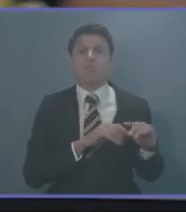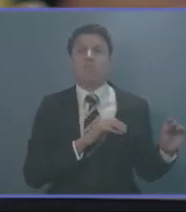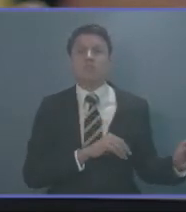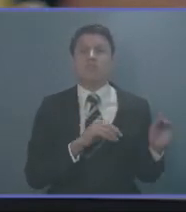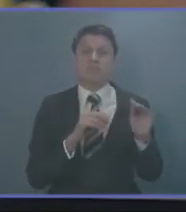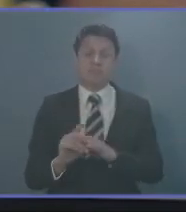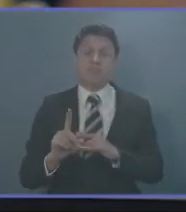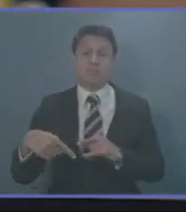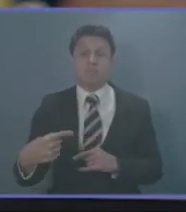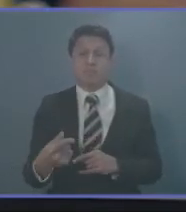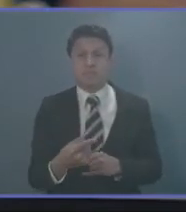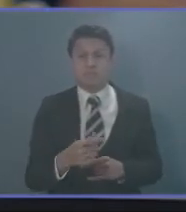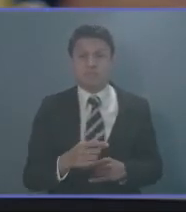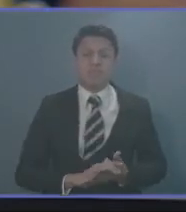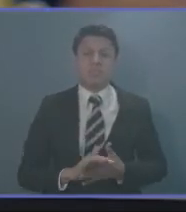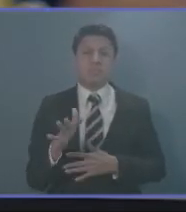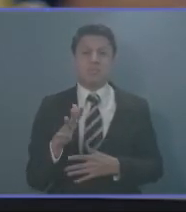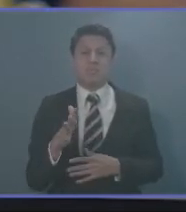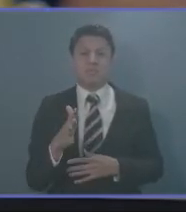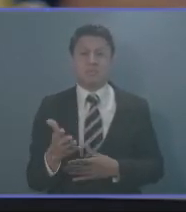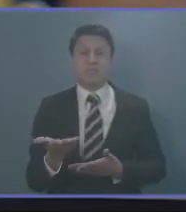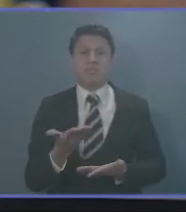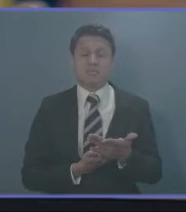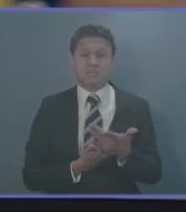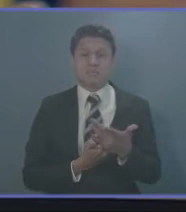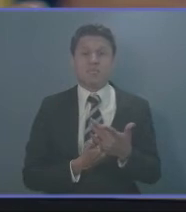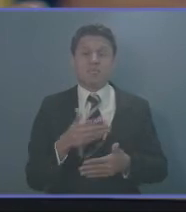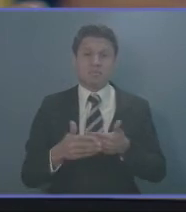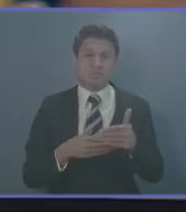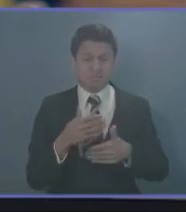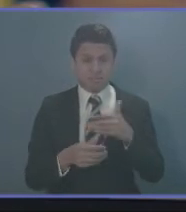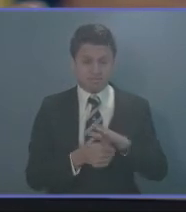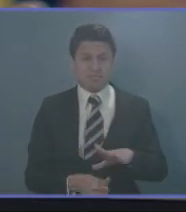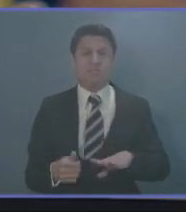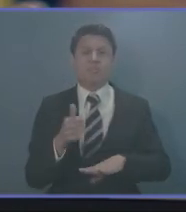cuando medie requerimiento de la administración